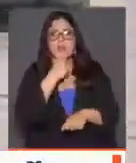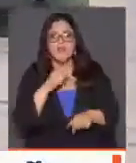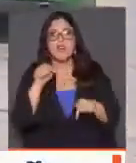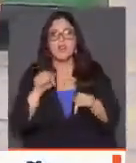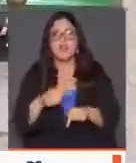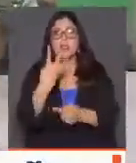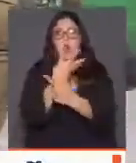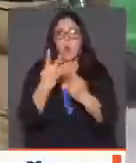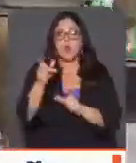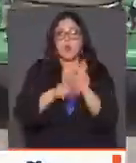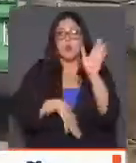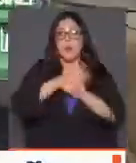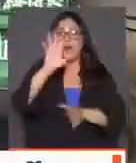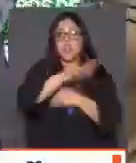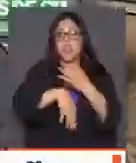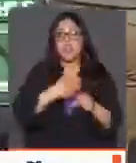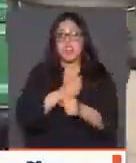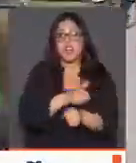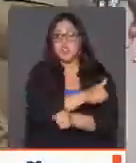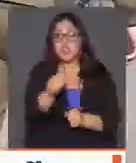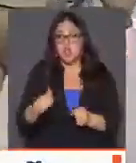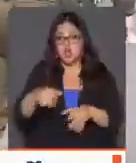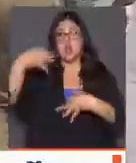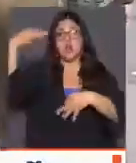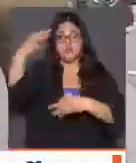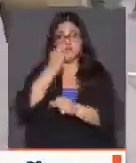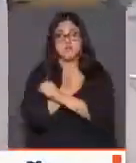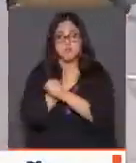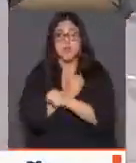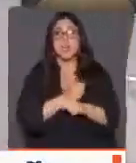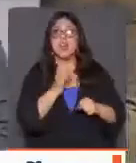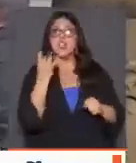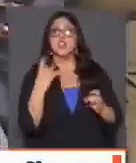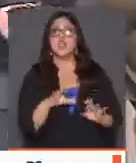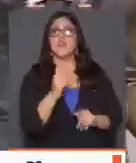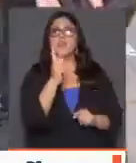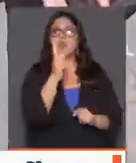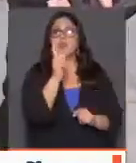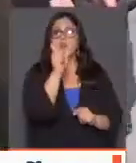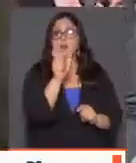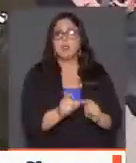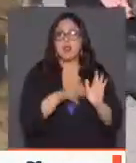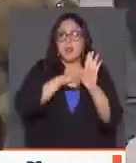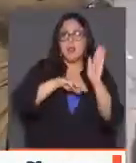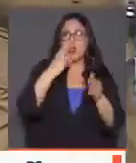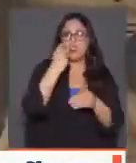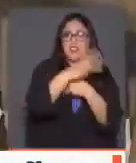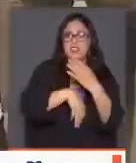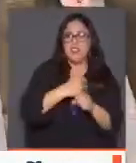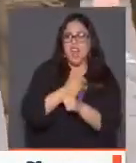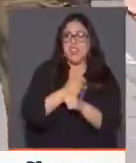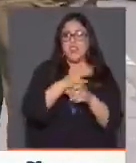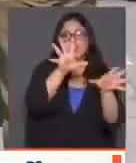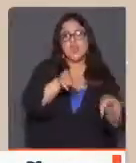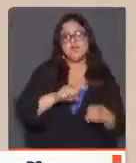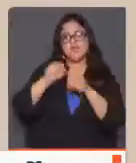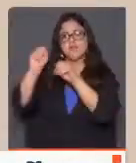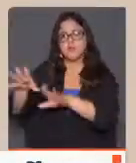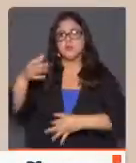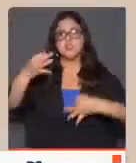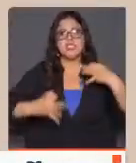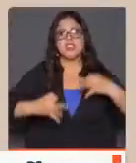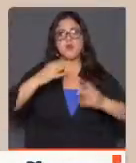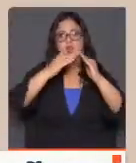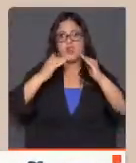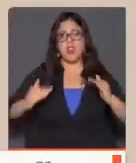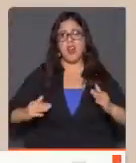cuatro mayores de edad, todos con antecedentes, y un menor de solo 13 años, que fue puesto a disposición de los tribunales de familia. Aquí